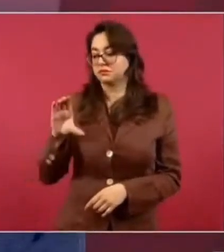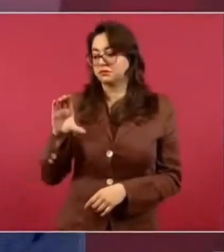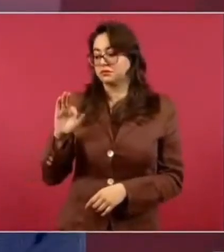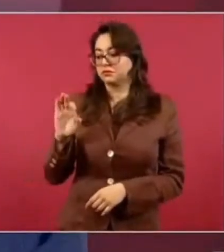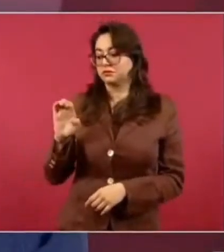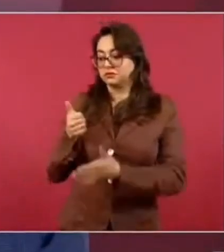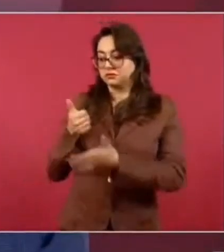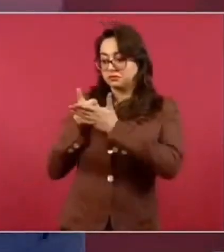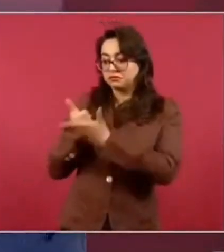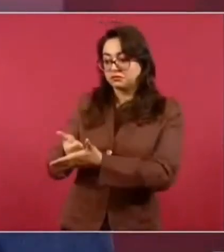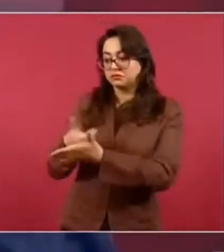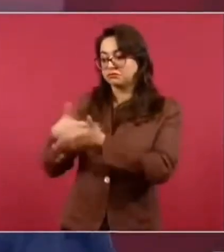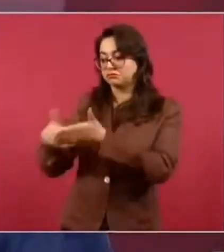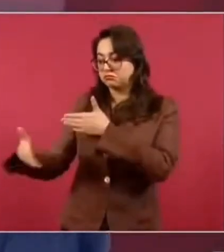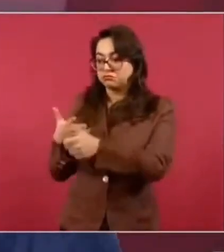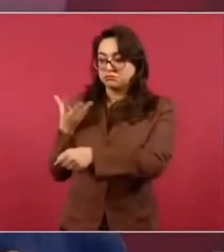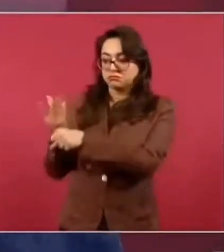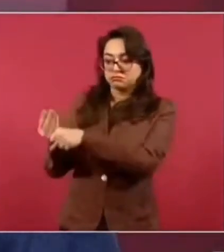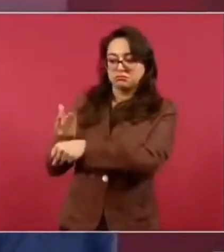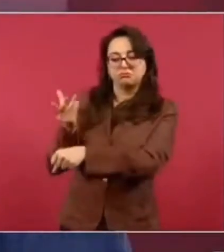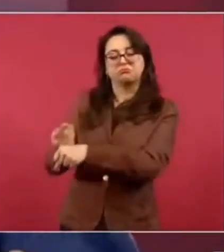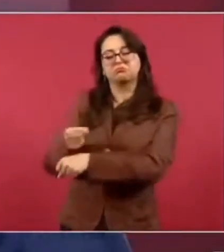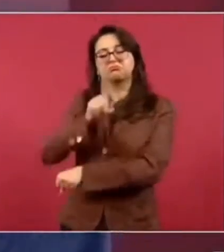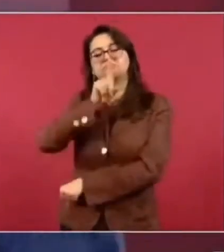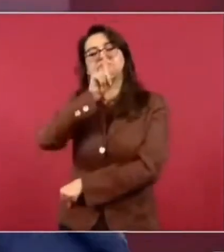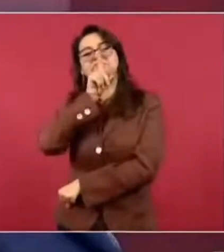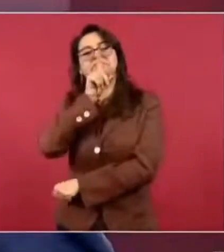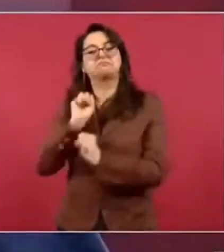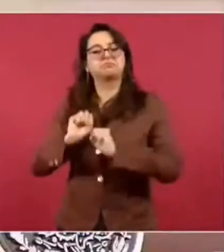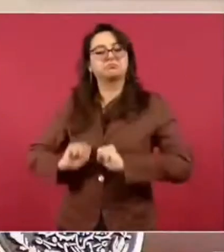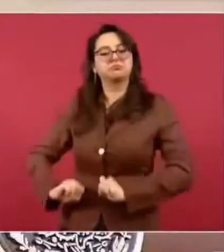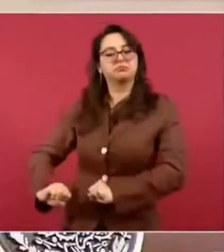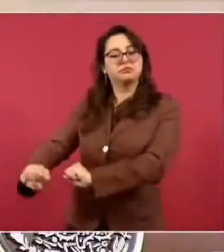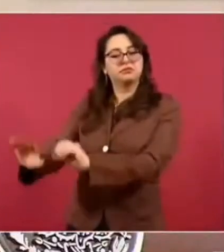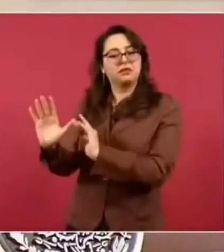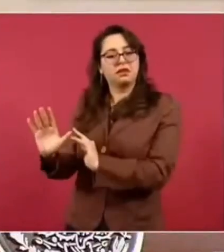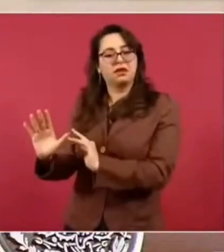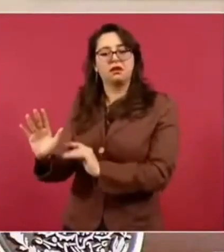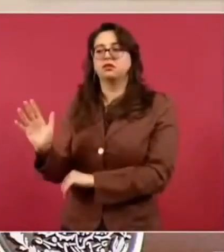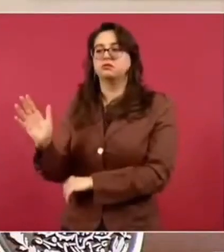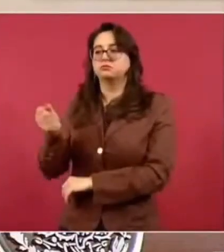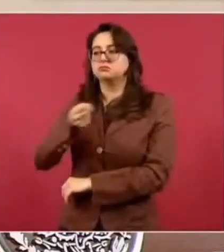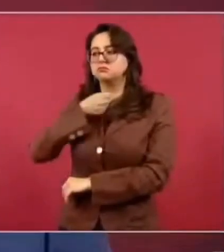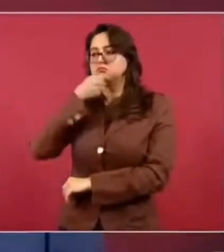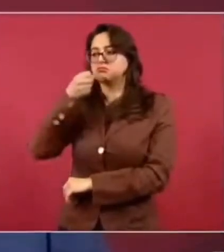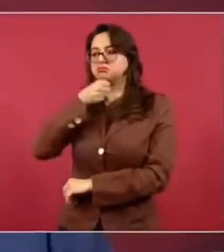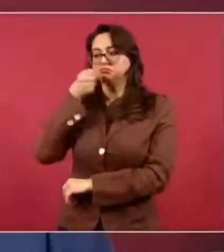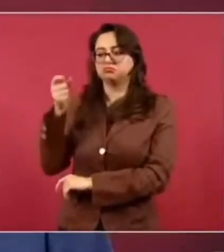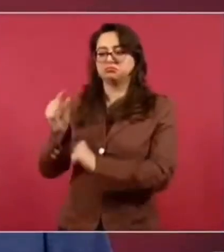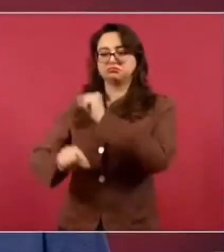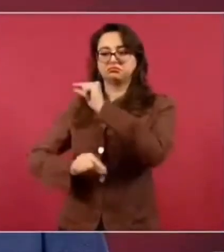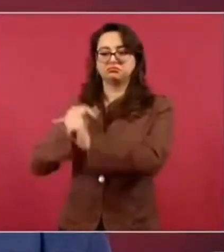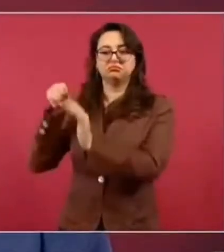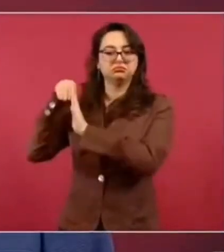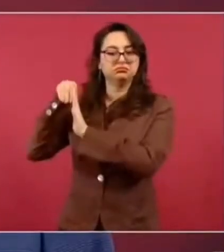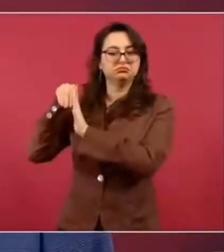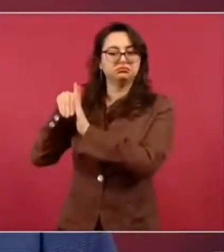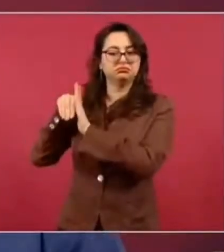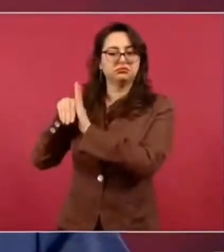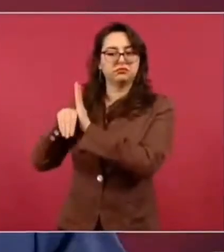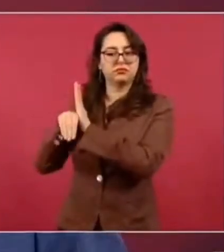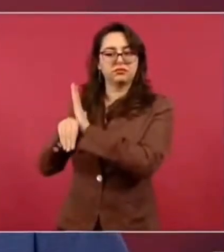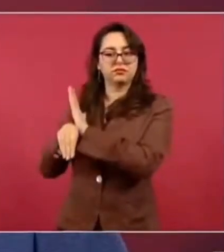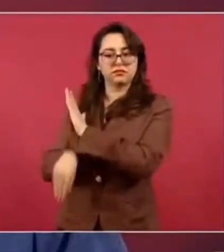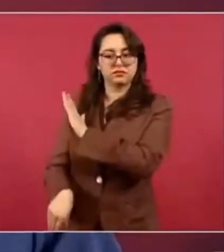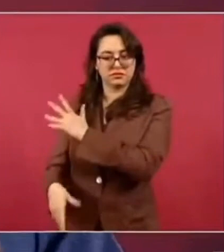era que las plantas de la Comisión Federal de Electricidad se volvieran chatarra,